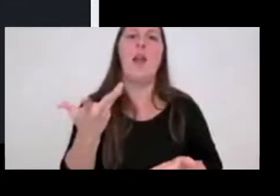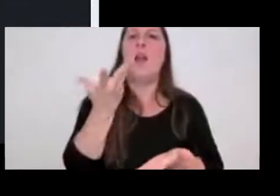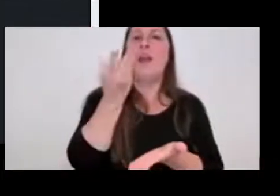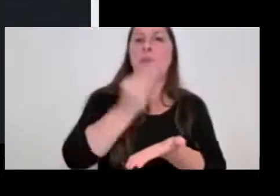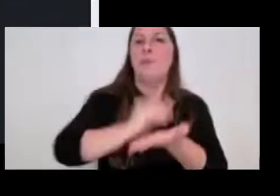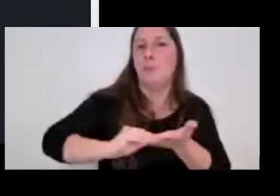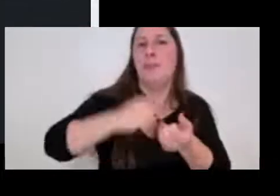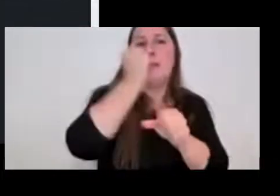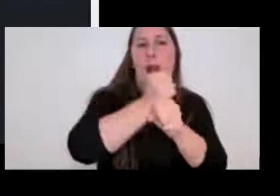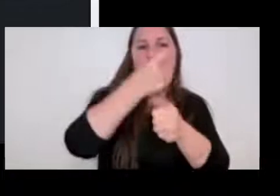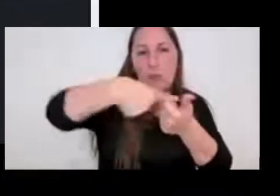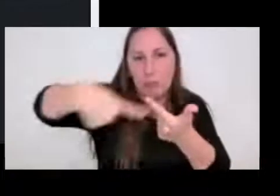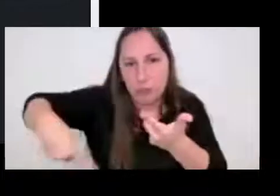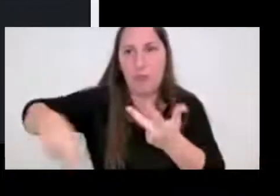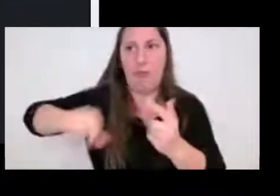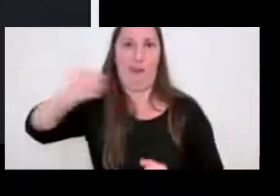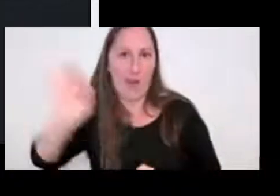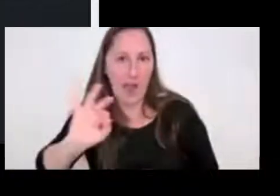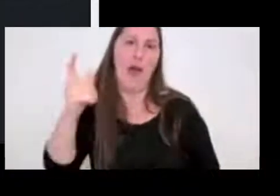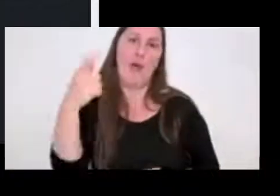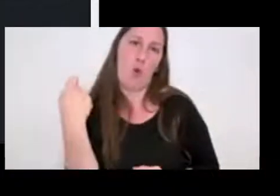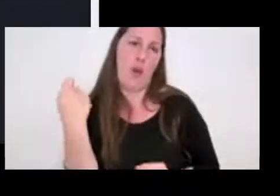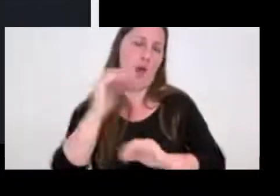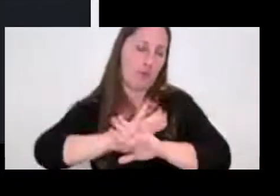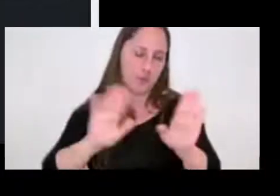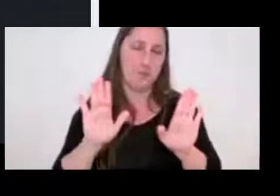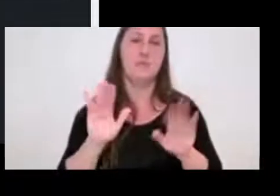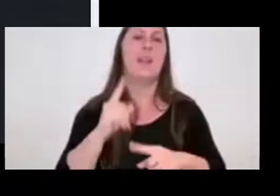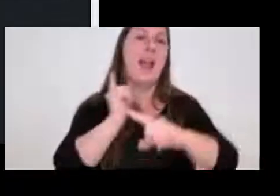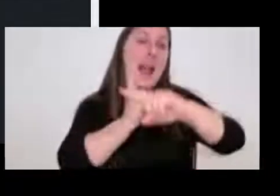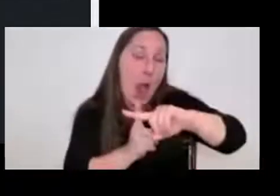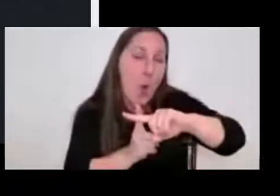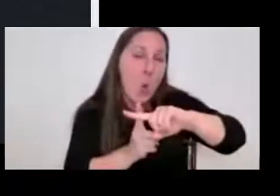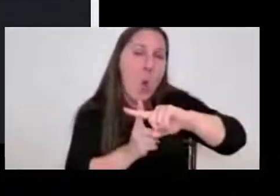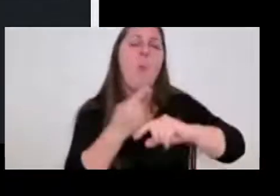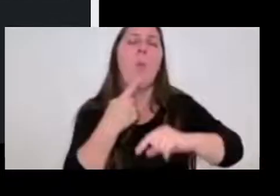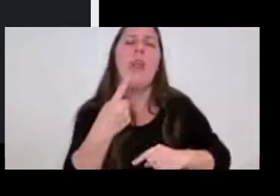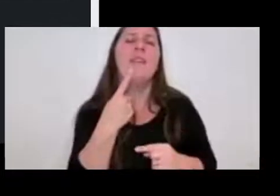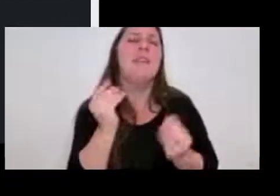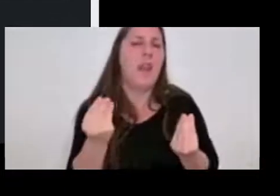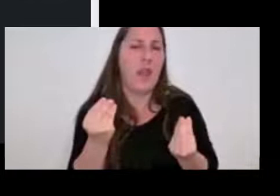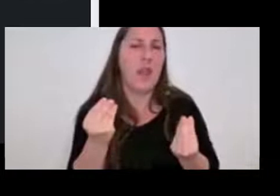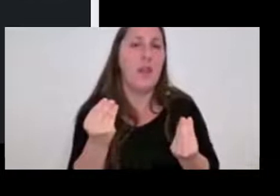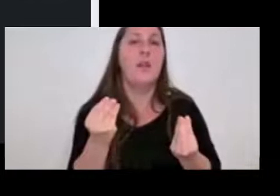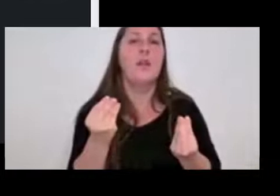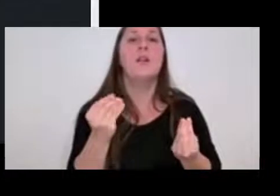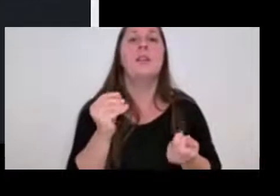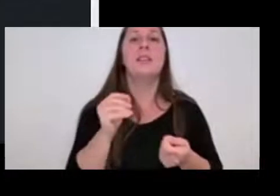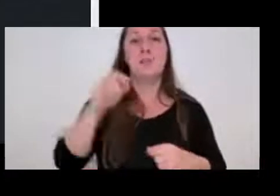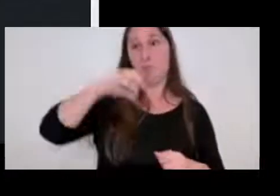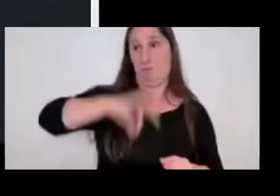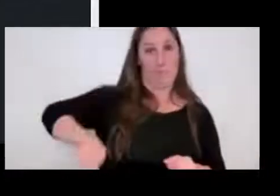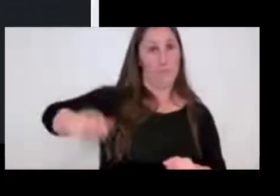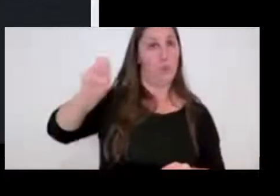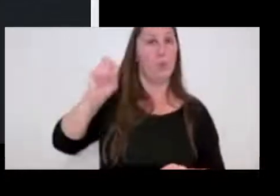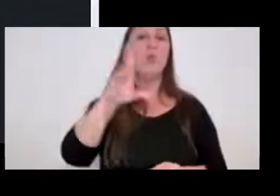pluriempleo, o que es jubilado, etcétera, etcétera, ¿no? Un cálculo determinado puede dar que de la remuneración bruta del mes se le tenga que